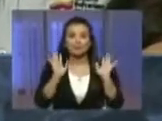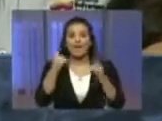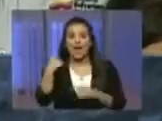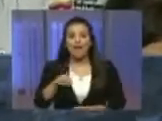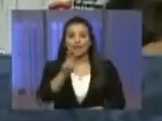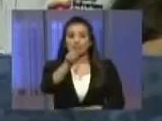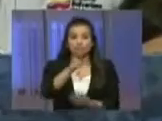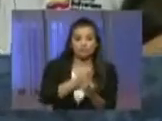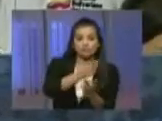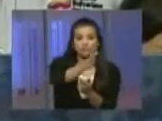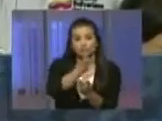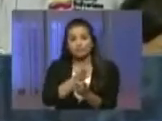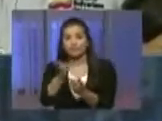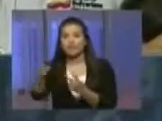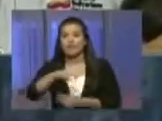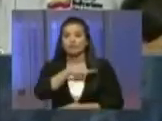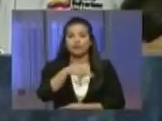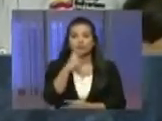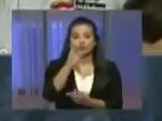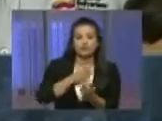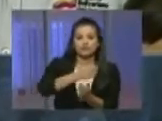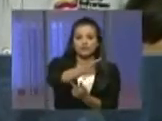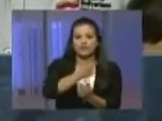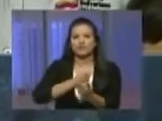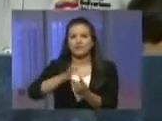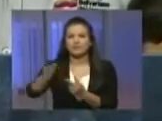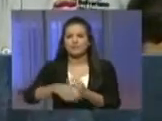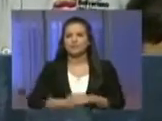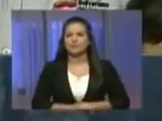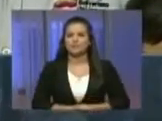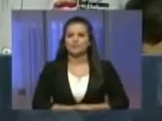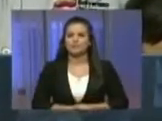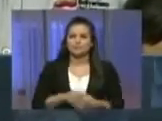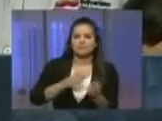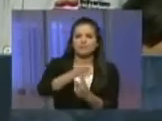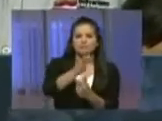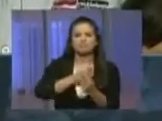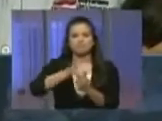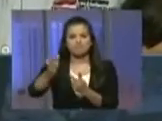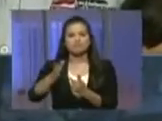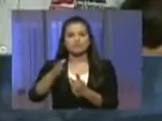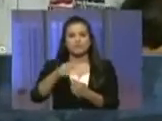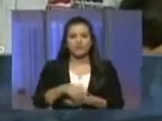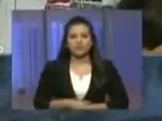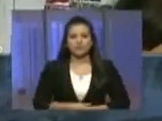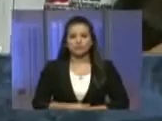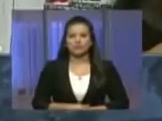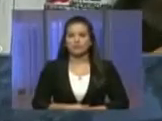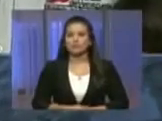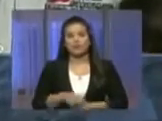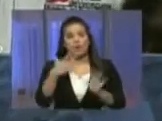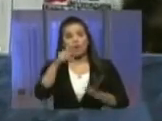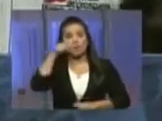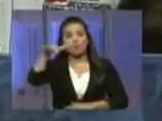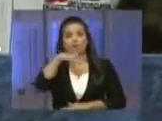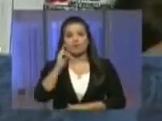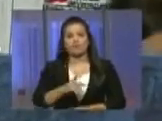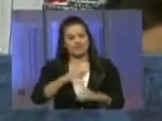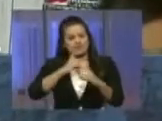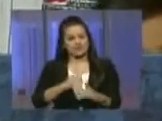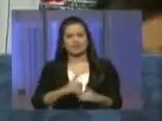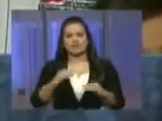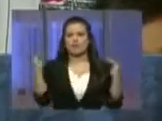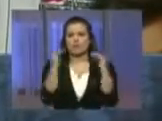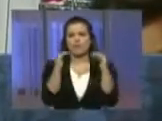misiones que tienen un objetivo que nuestro pueblo viva con dignidad en igualdad en un